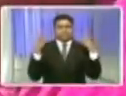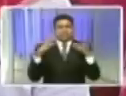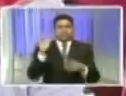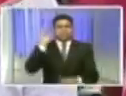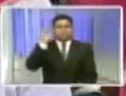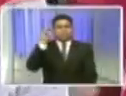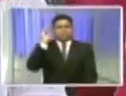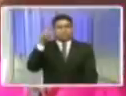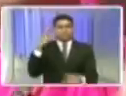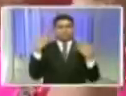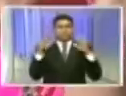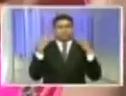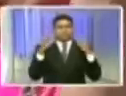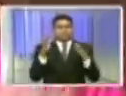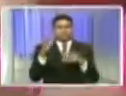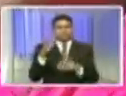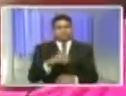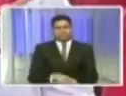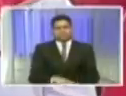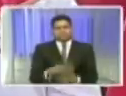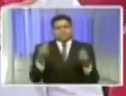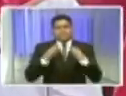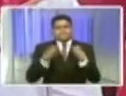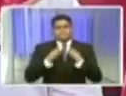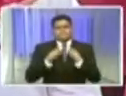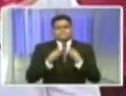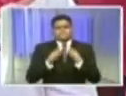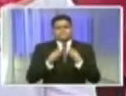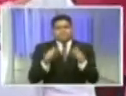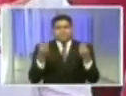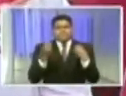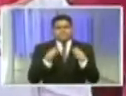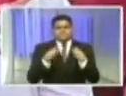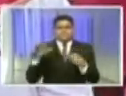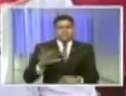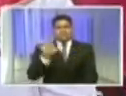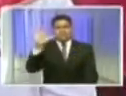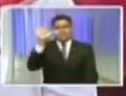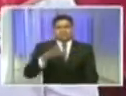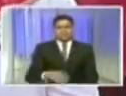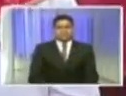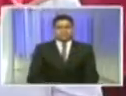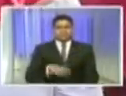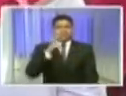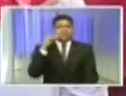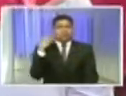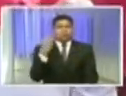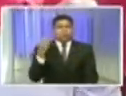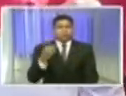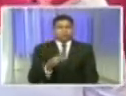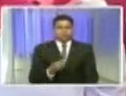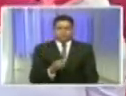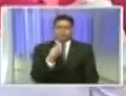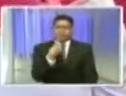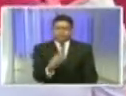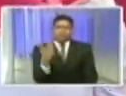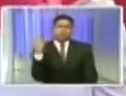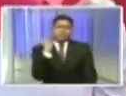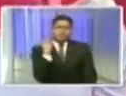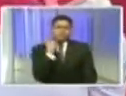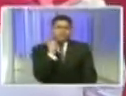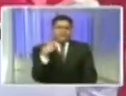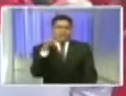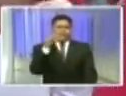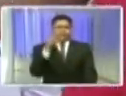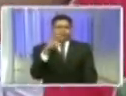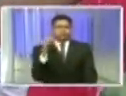¡Viva la patria! Mira, el maestro Prieto decía que la juventud es una enfermedad que no se cura con los